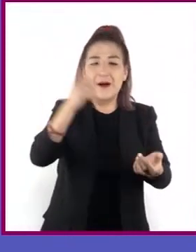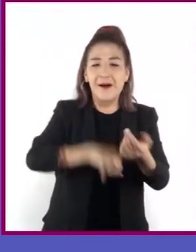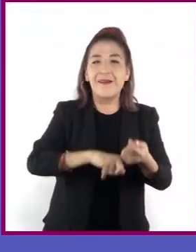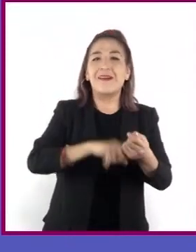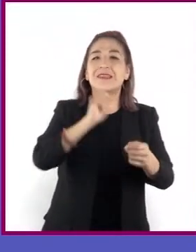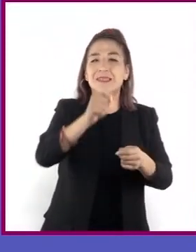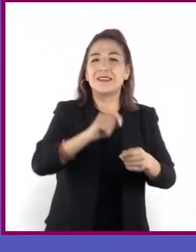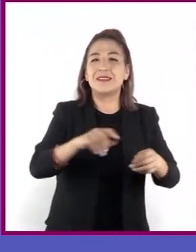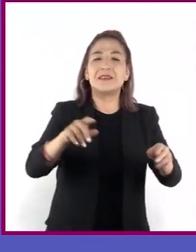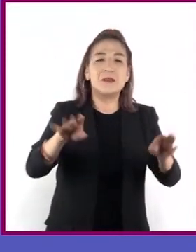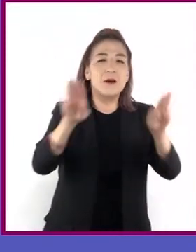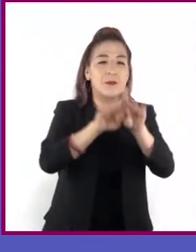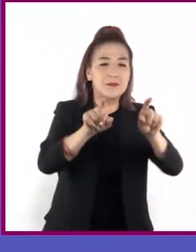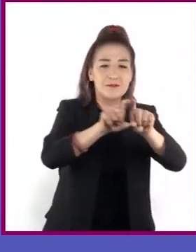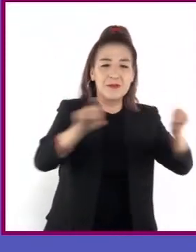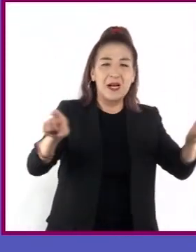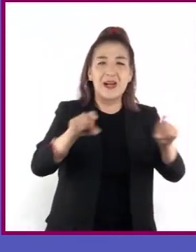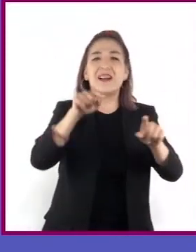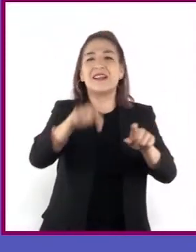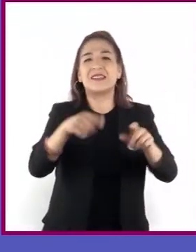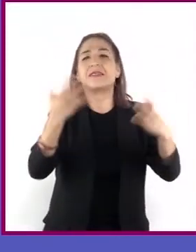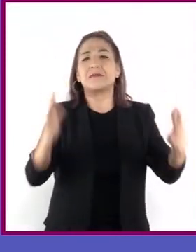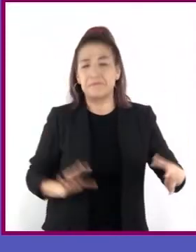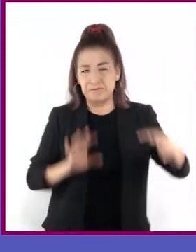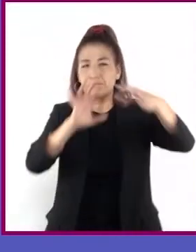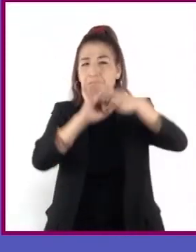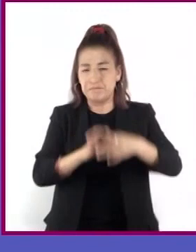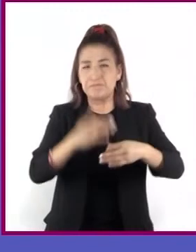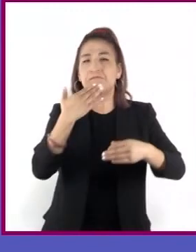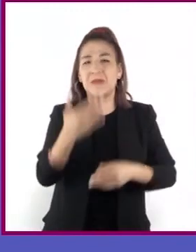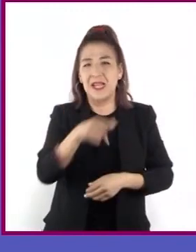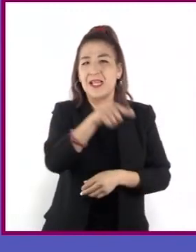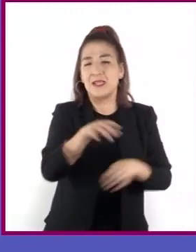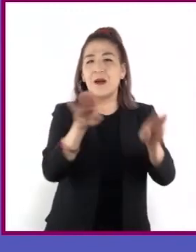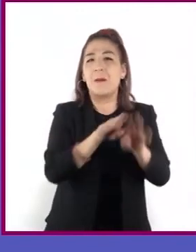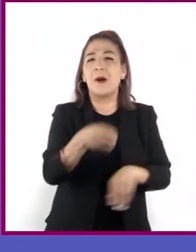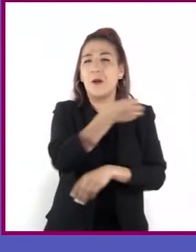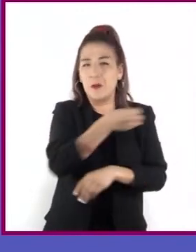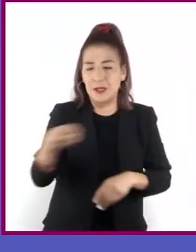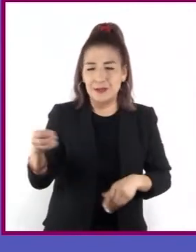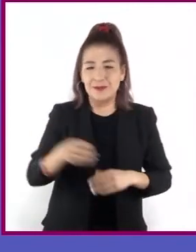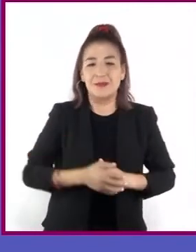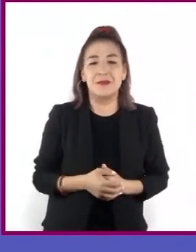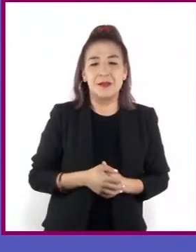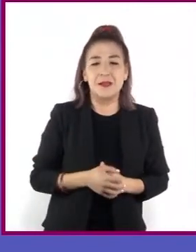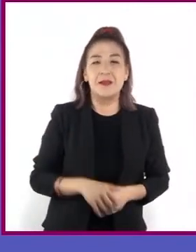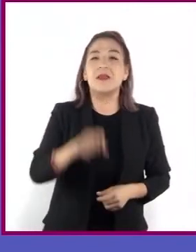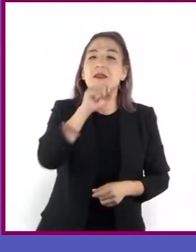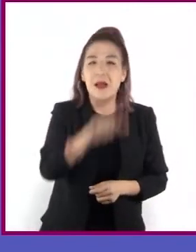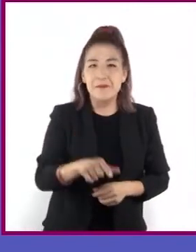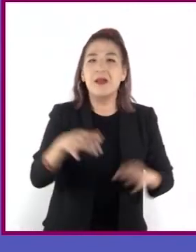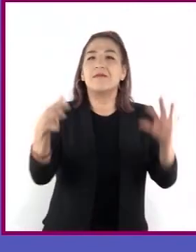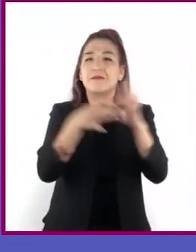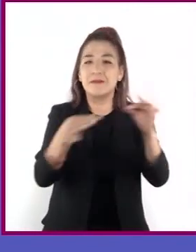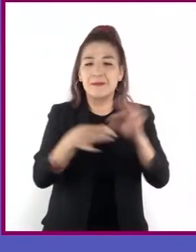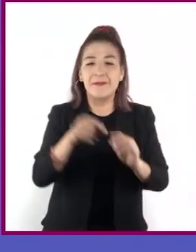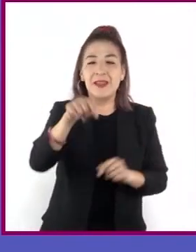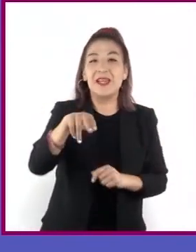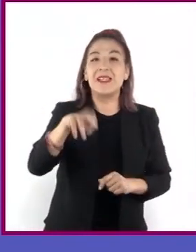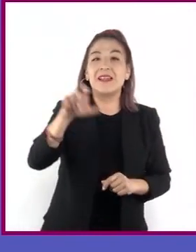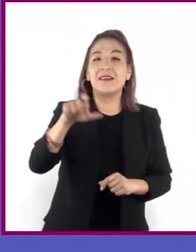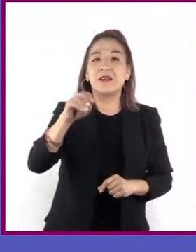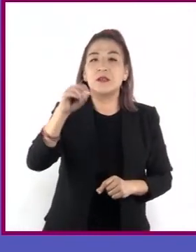lo que podemos decir que existe cierta coherencia entre las oraciones. También está presente el nexo,